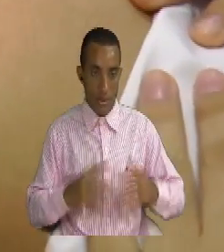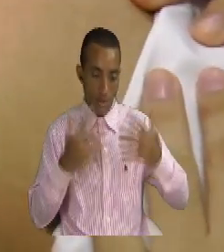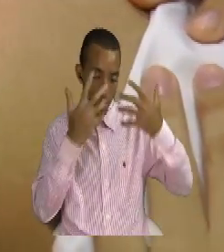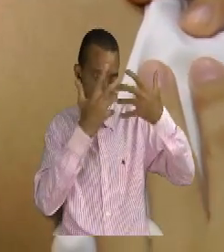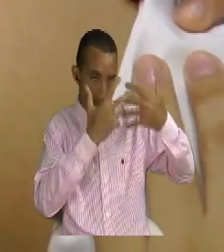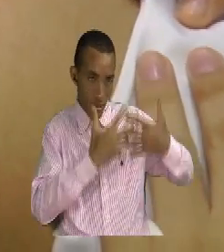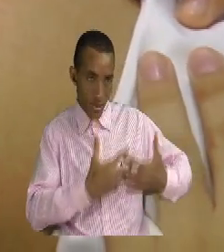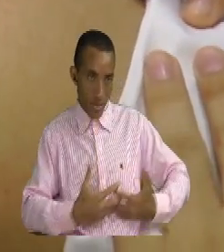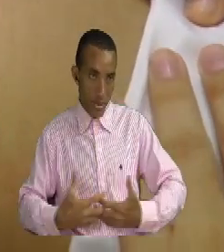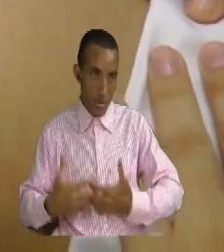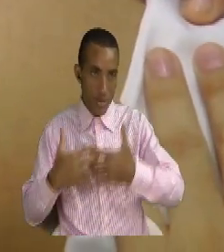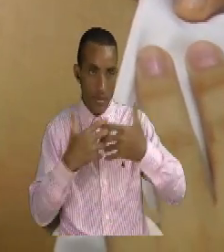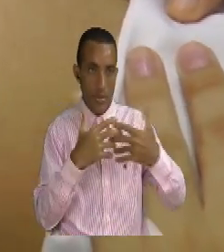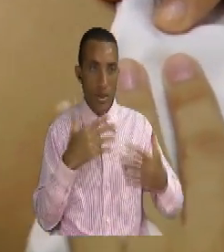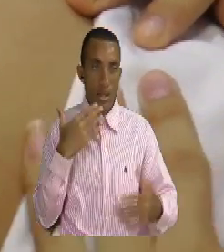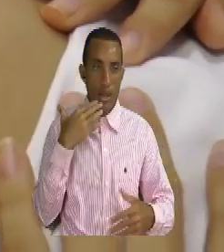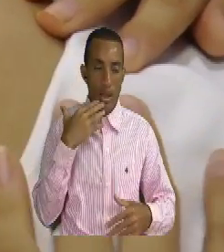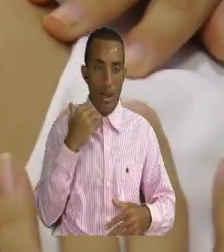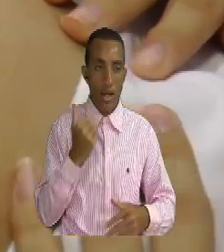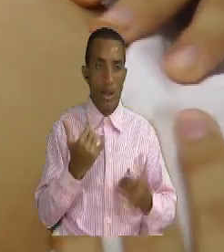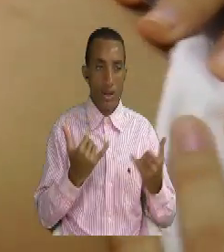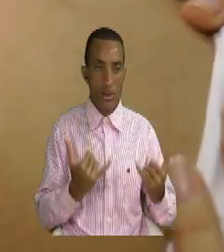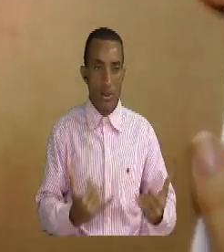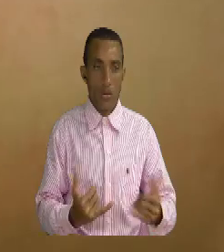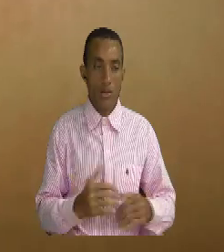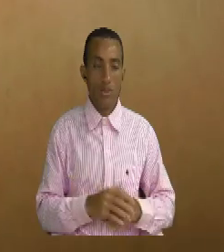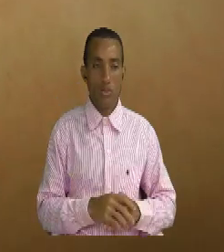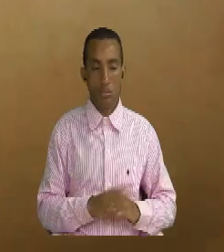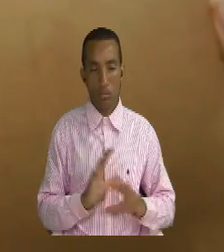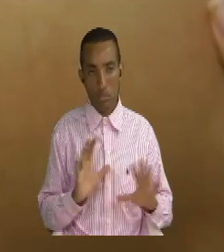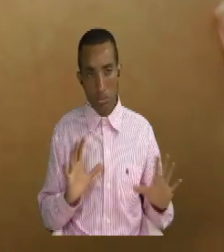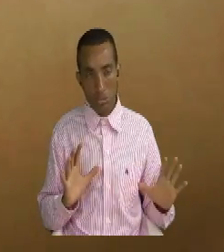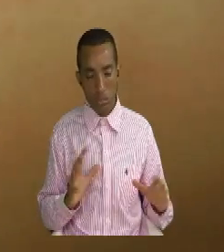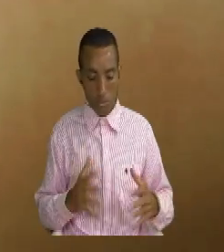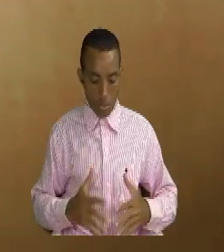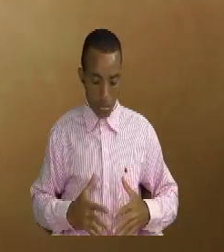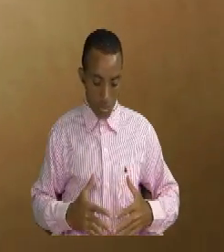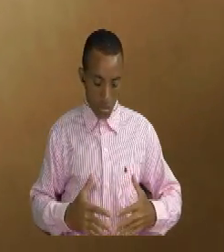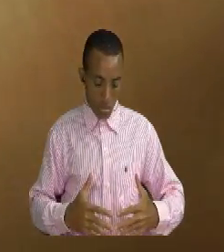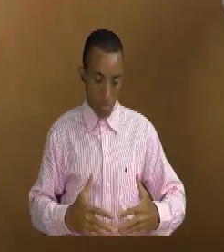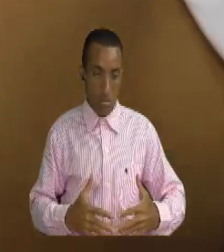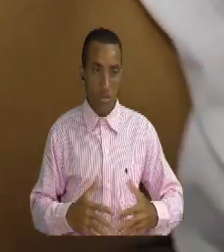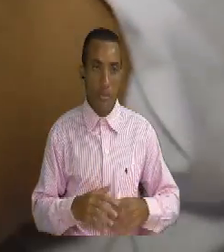detallada. Ya tiene un embarazo hasta el momento de bajo riesgo. Dame un segundito.